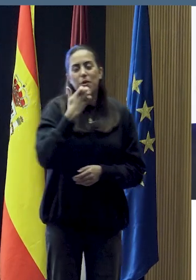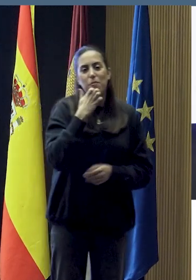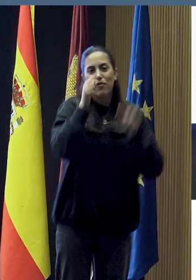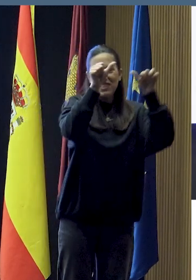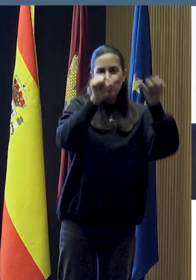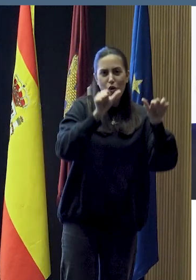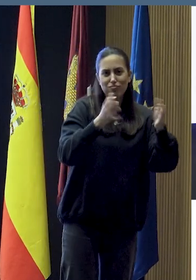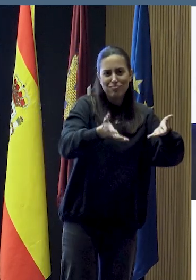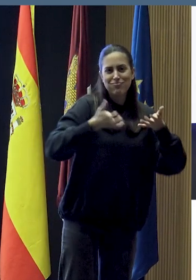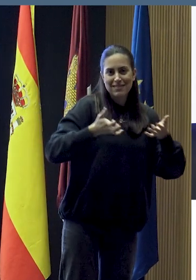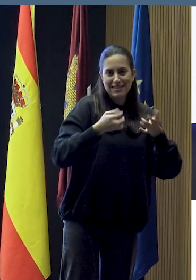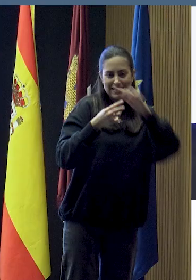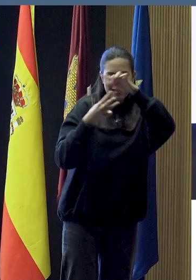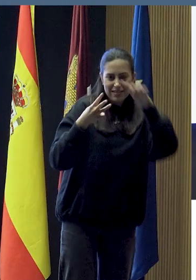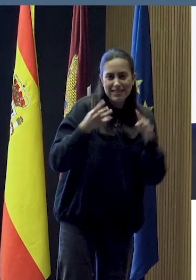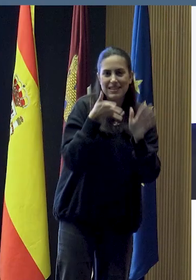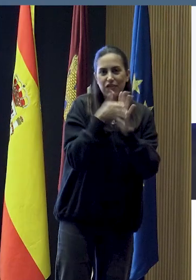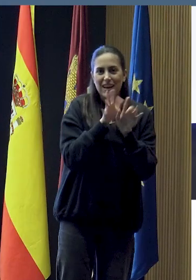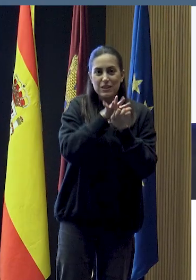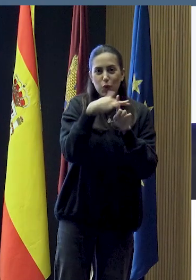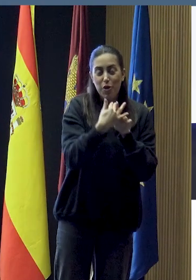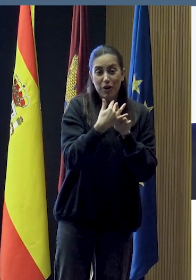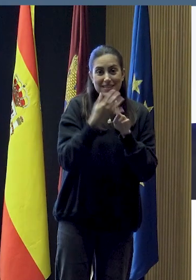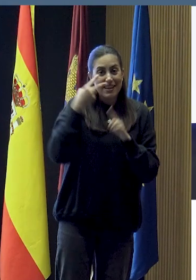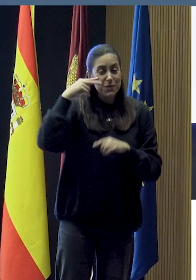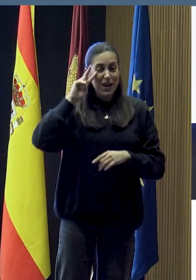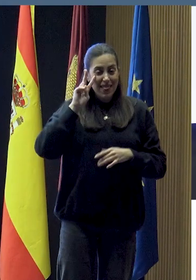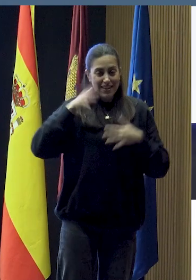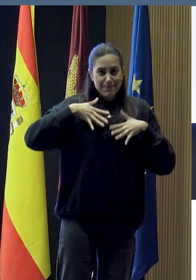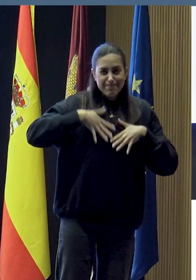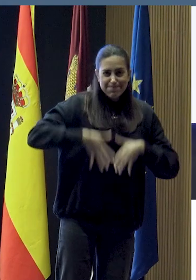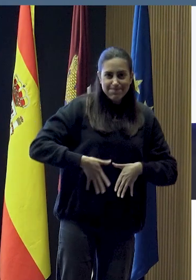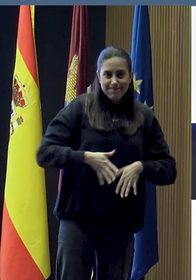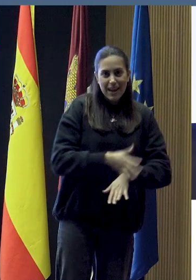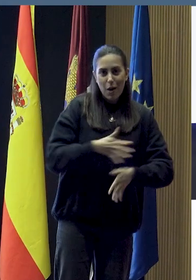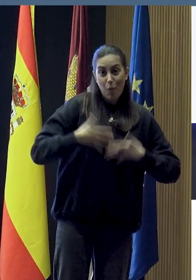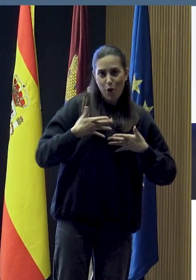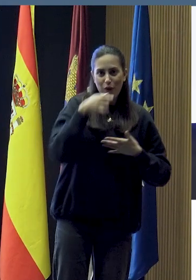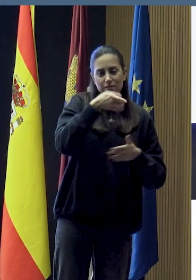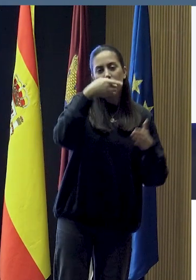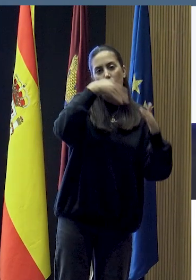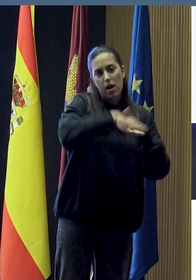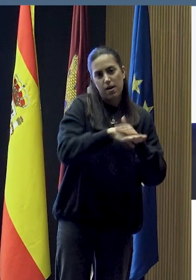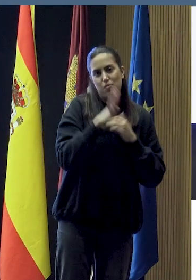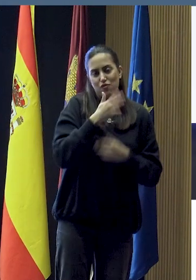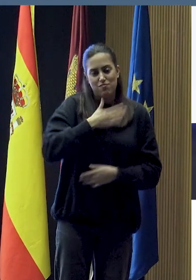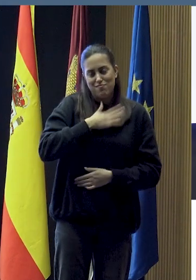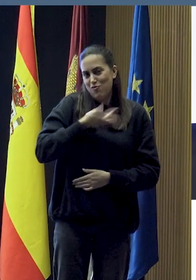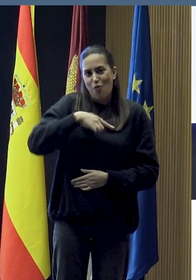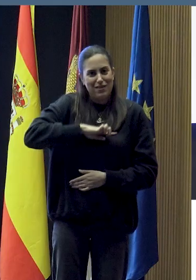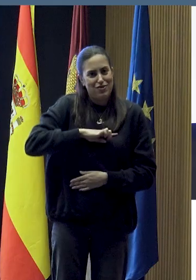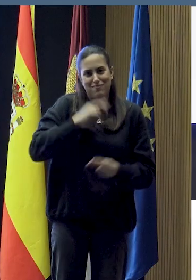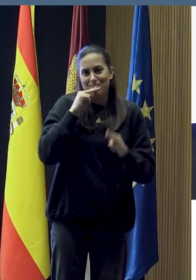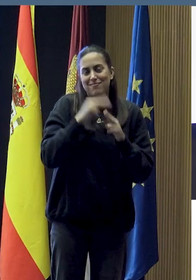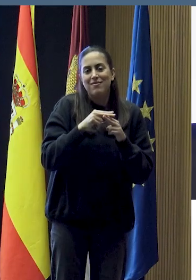Bueno, pues aquello que son episodios de nuestra vida cotidiana y que almacenamos, que atesoramos ahí porque nos pertenecen. Por eso la